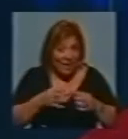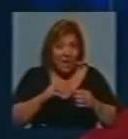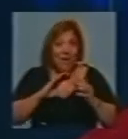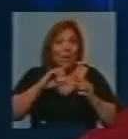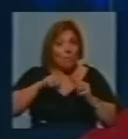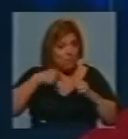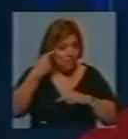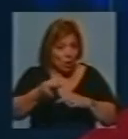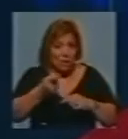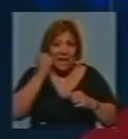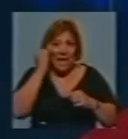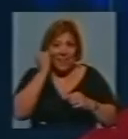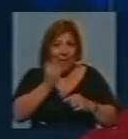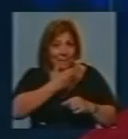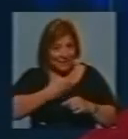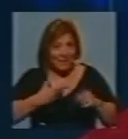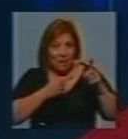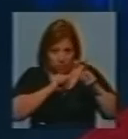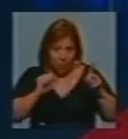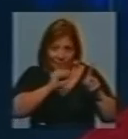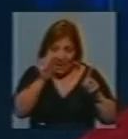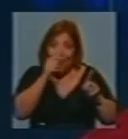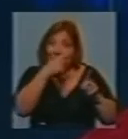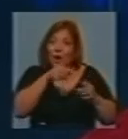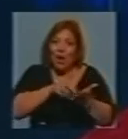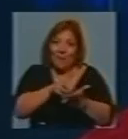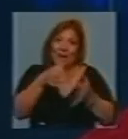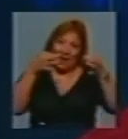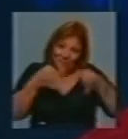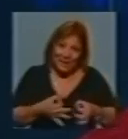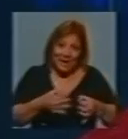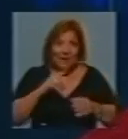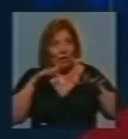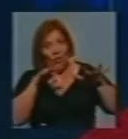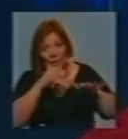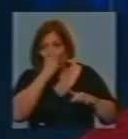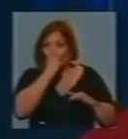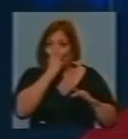próximo presidente si hace las cosas bien. Pero por ahora lo que nos preocupa es el nivel